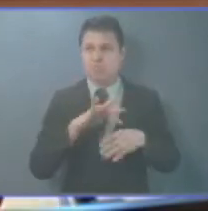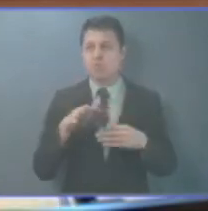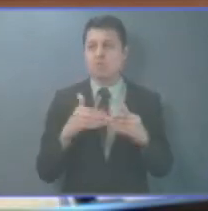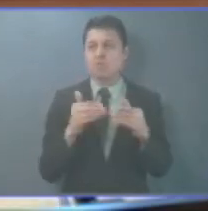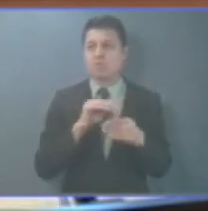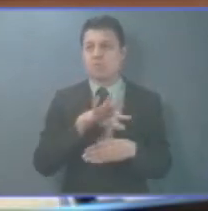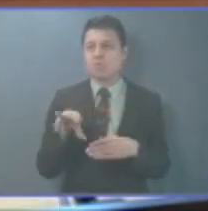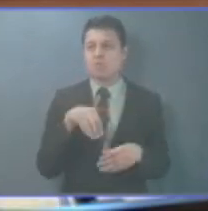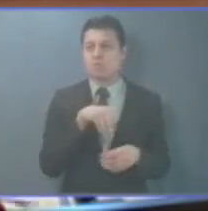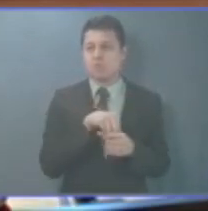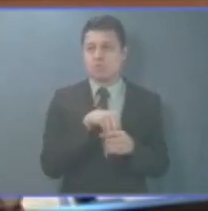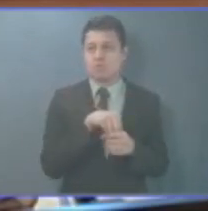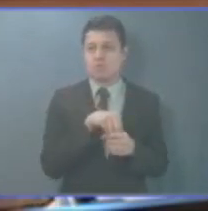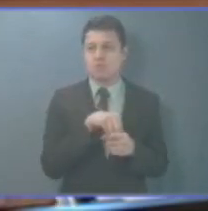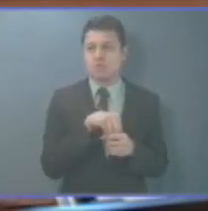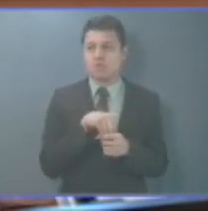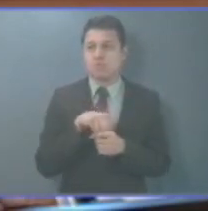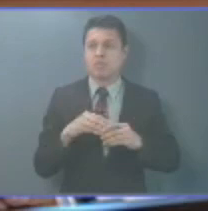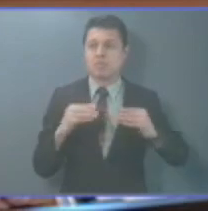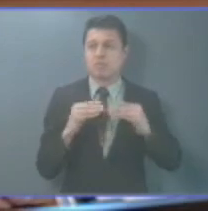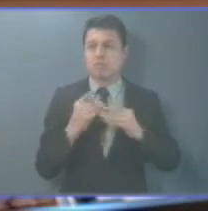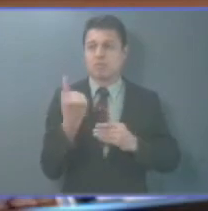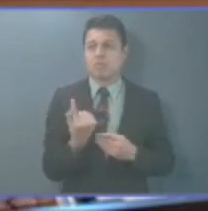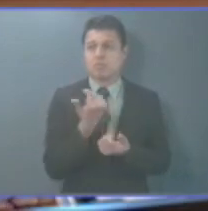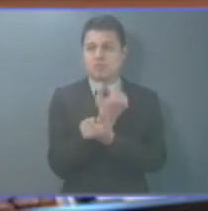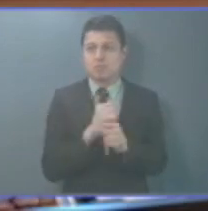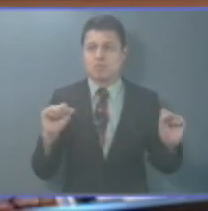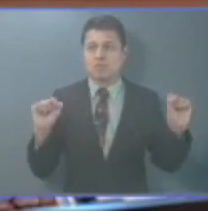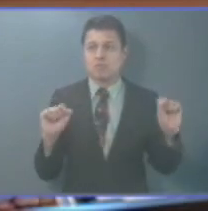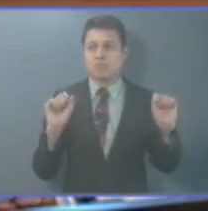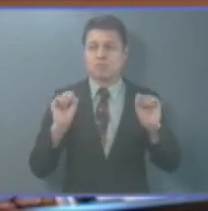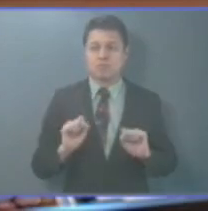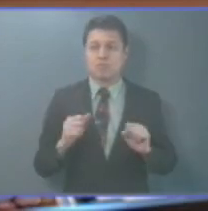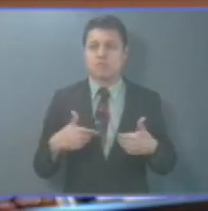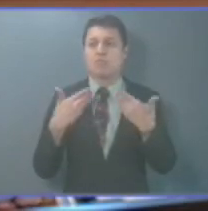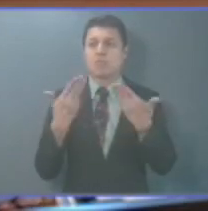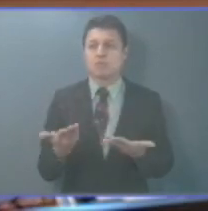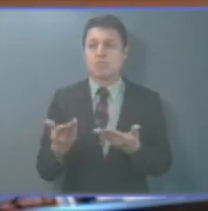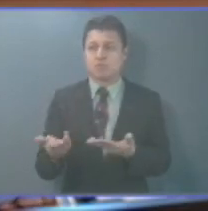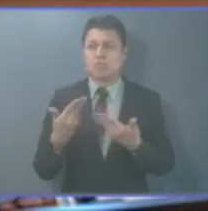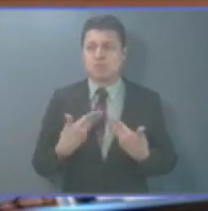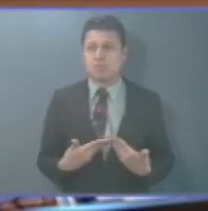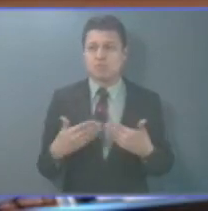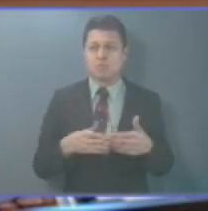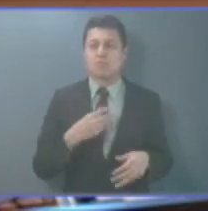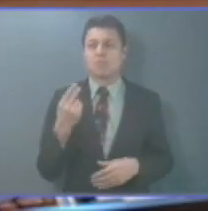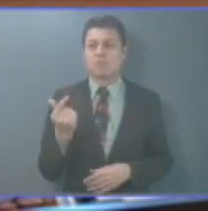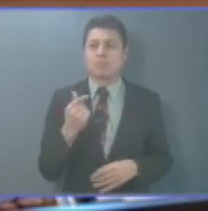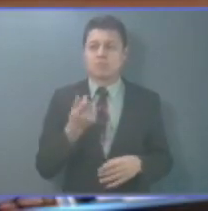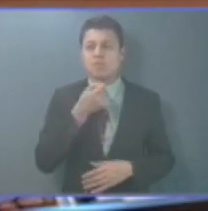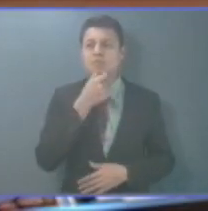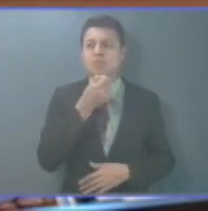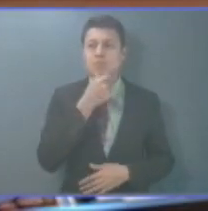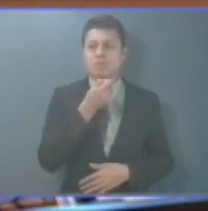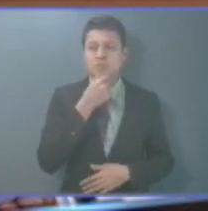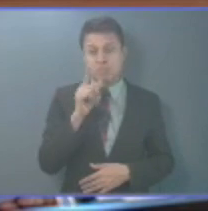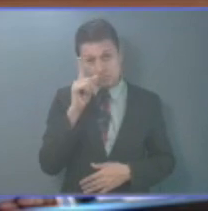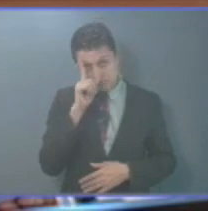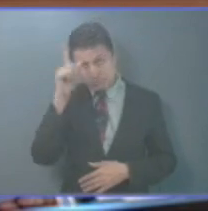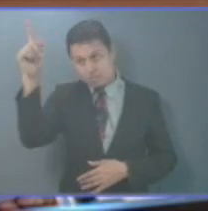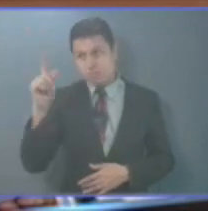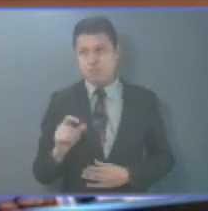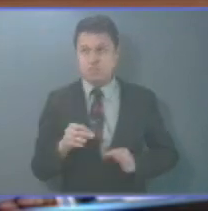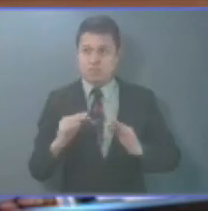incluida la libertad de recabar, recibir y facilitar información e ideas